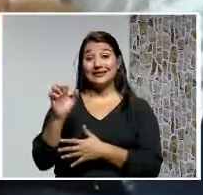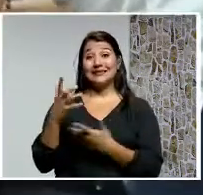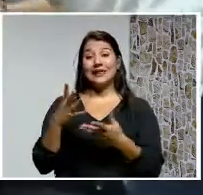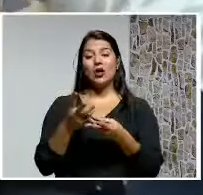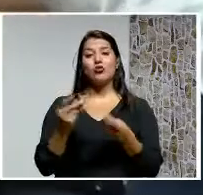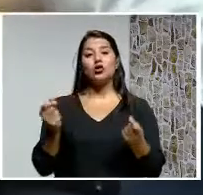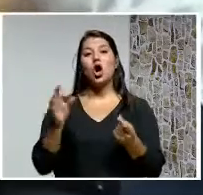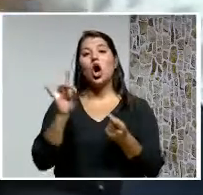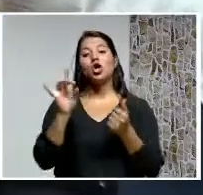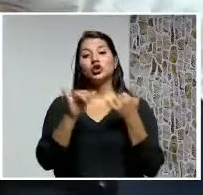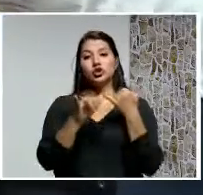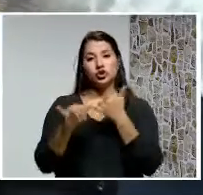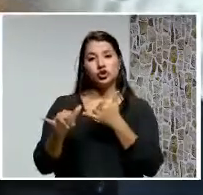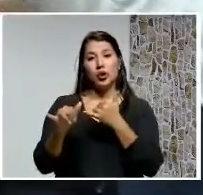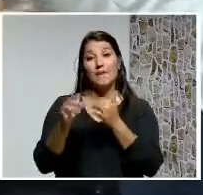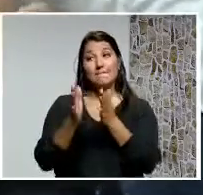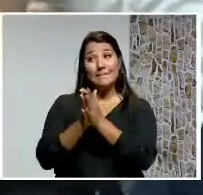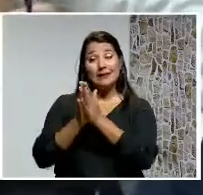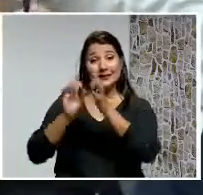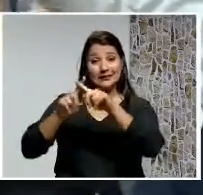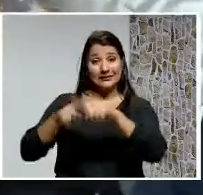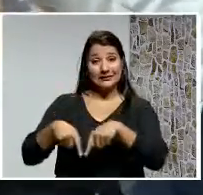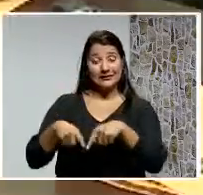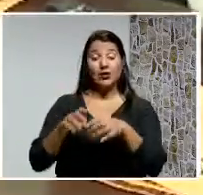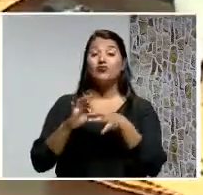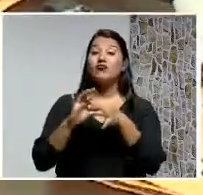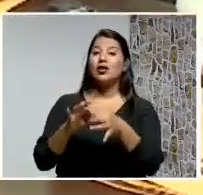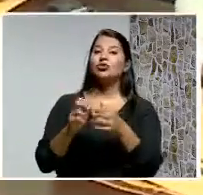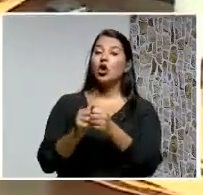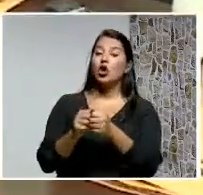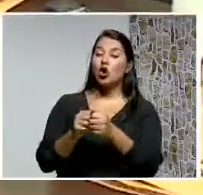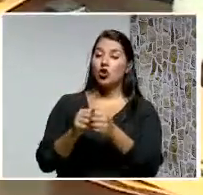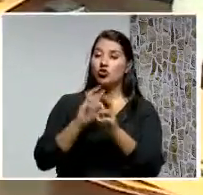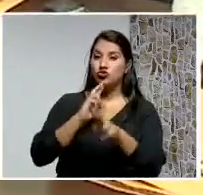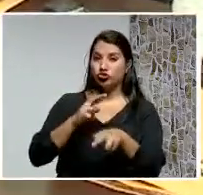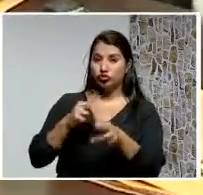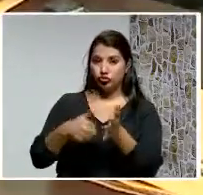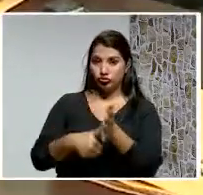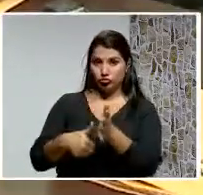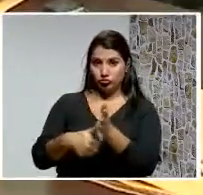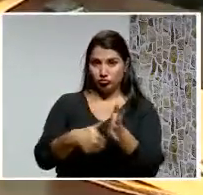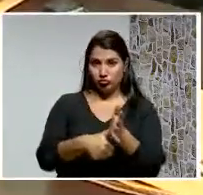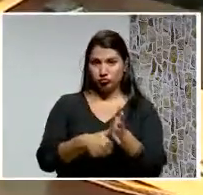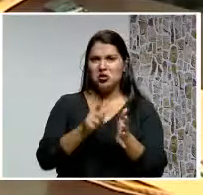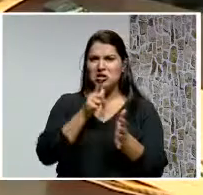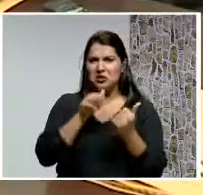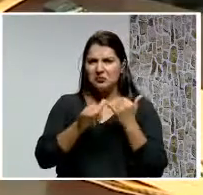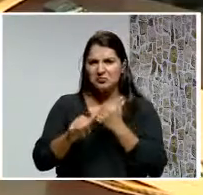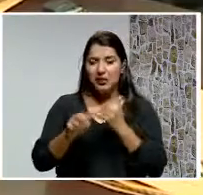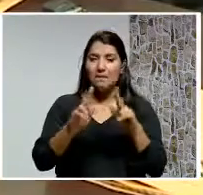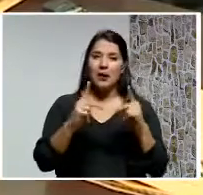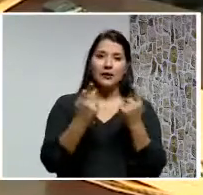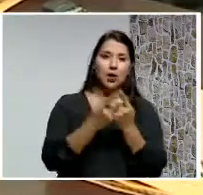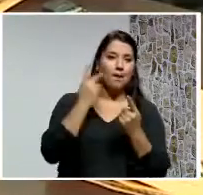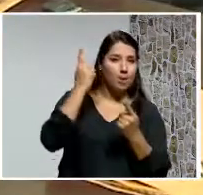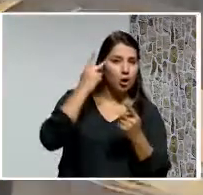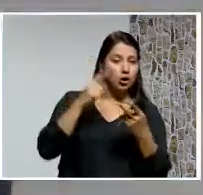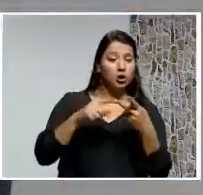8 demandas de nulidad relacionadas con los resultados del escrutinio, que fueron interpuestas por partidos políticos y